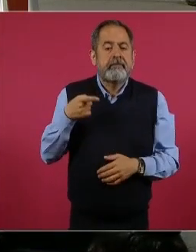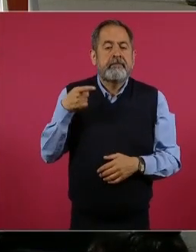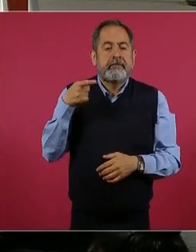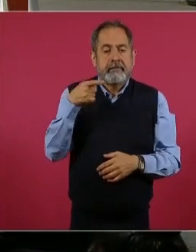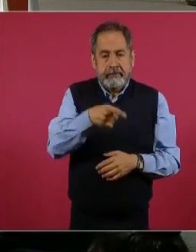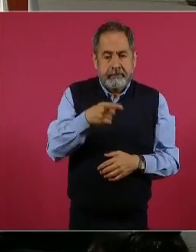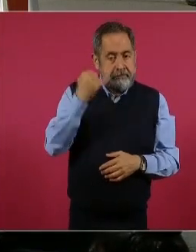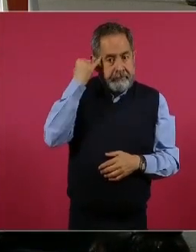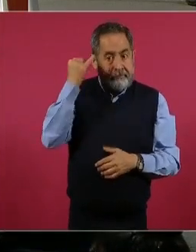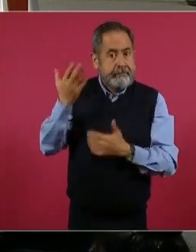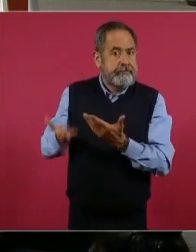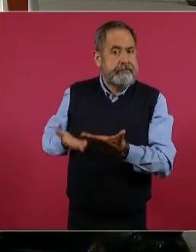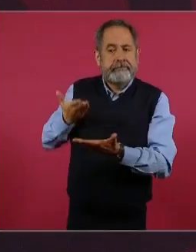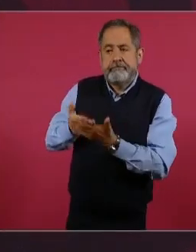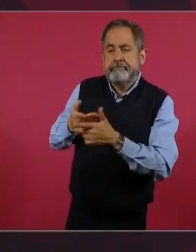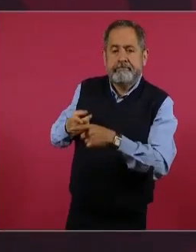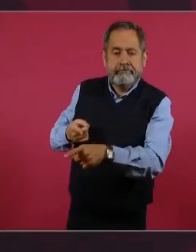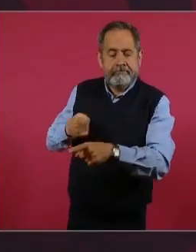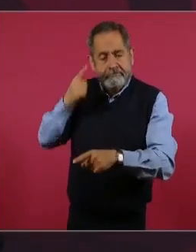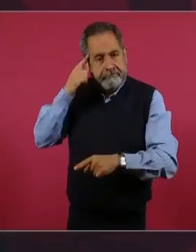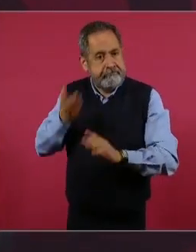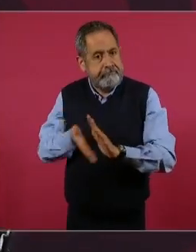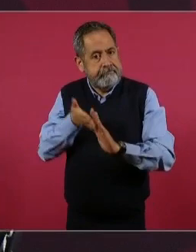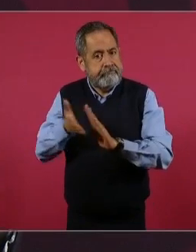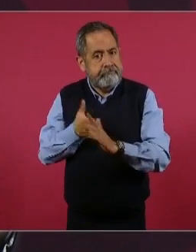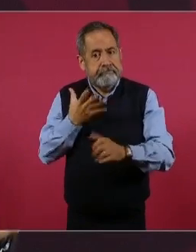está proponiendo construir